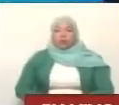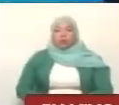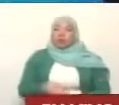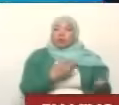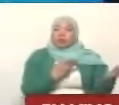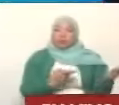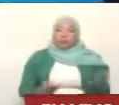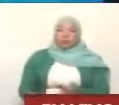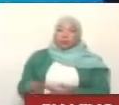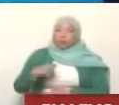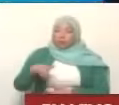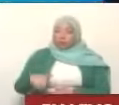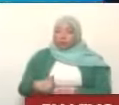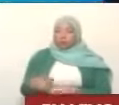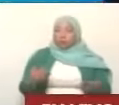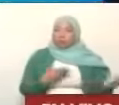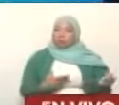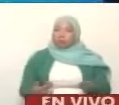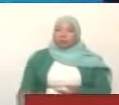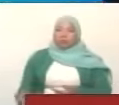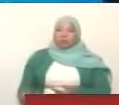Bienvenida, bienvenida.